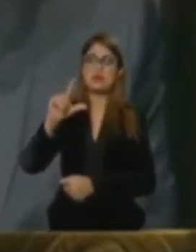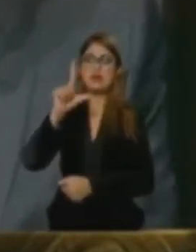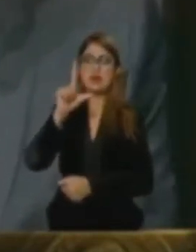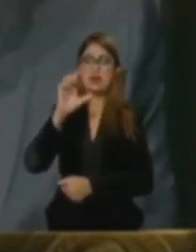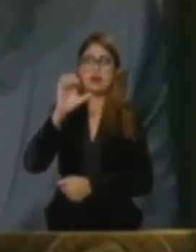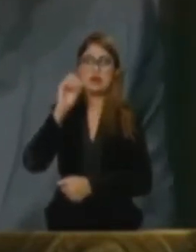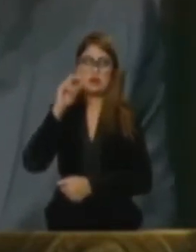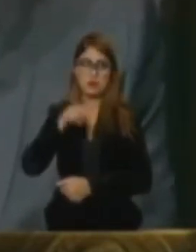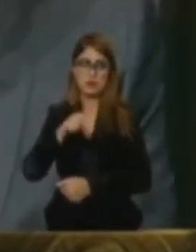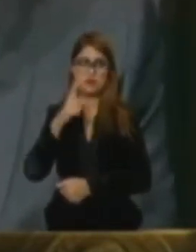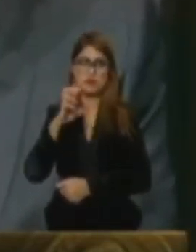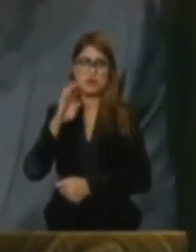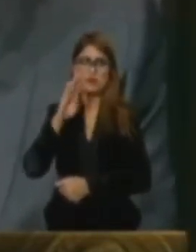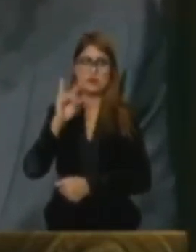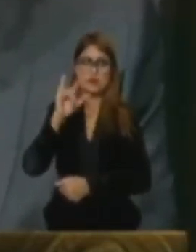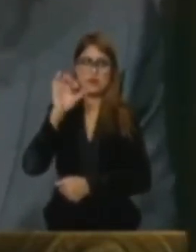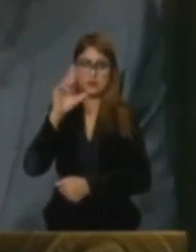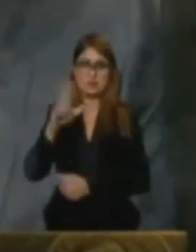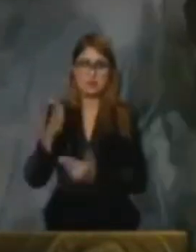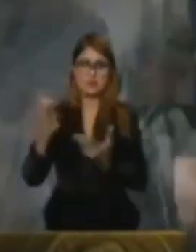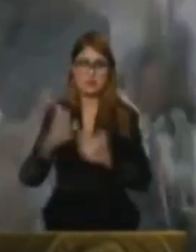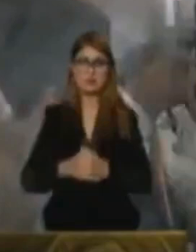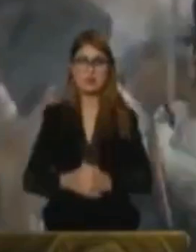Cámara de Senadores.